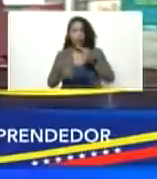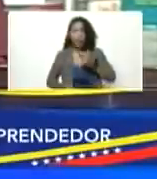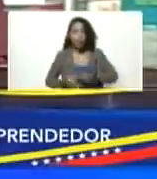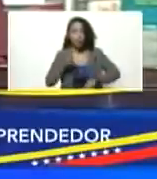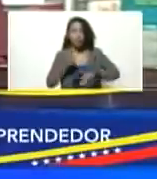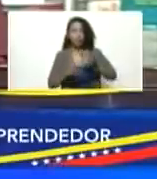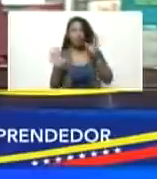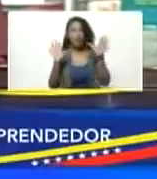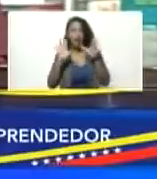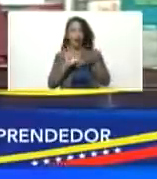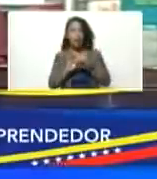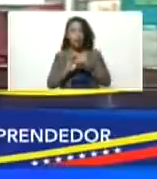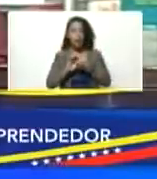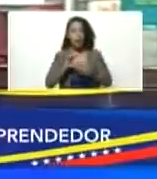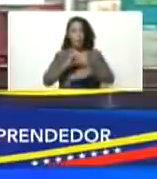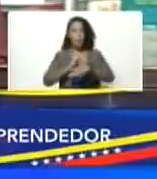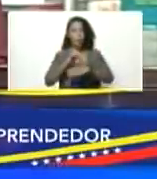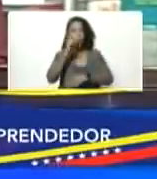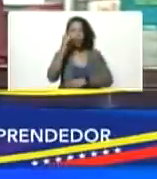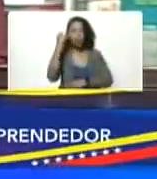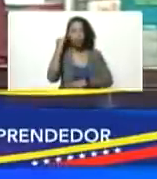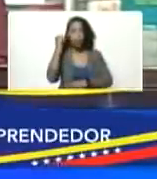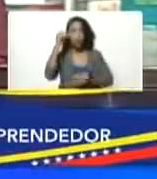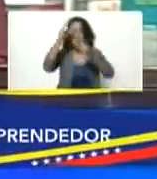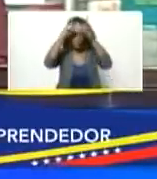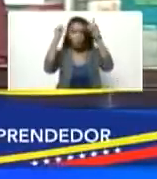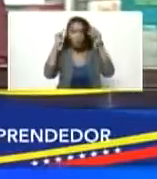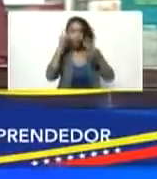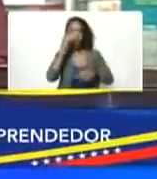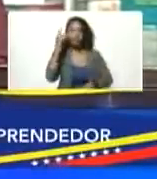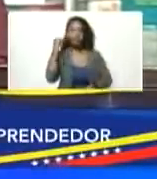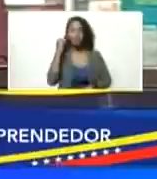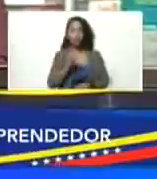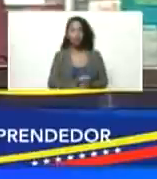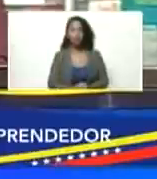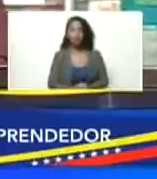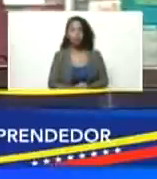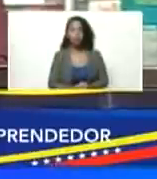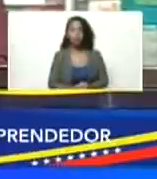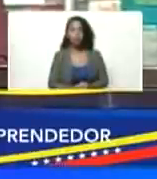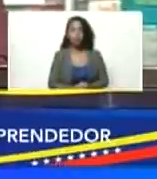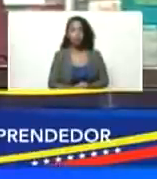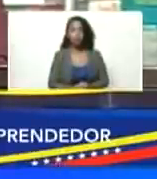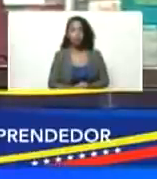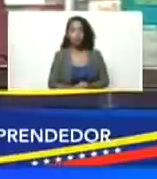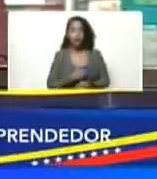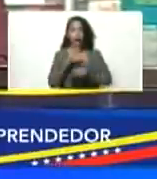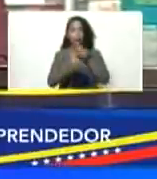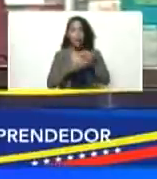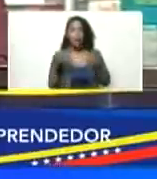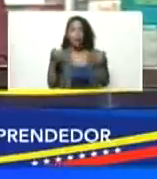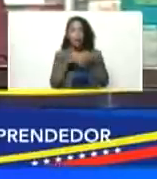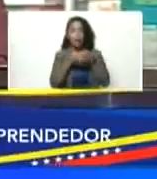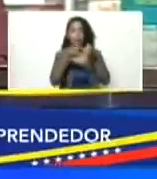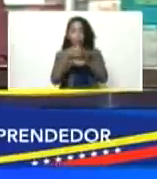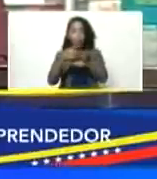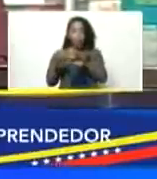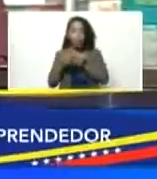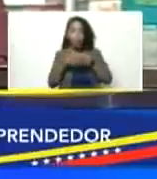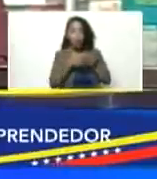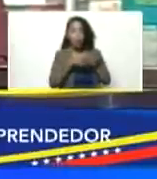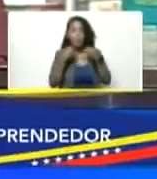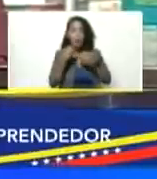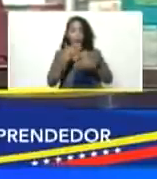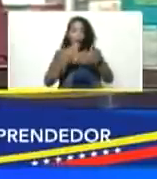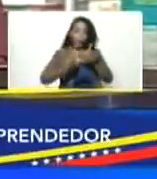fuerza, alianza con los médicos, médicas, enfermeros, enfermeras, armar equipo para